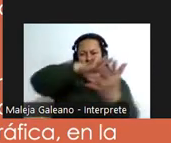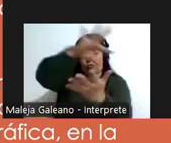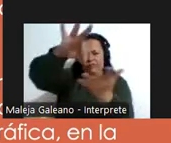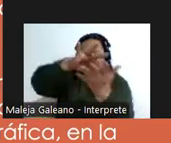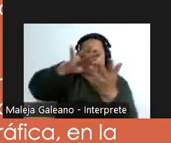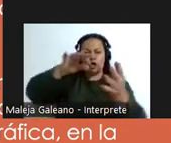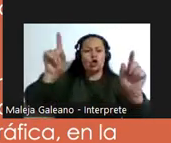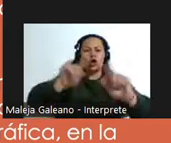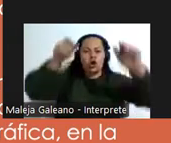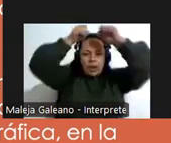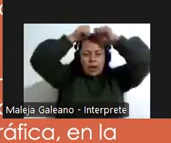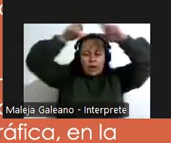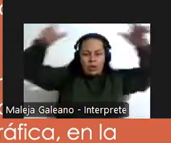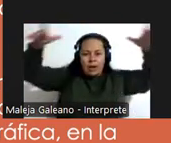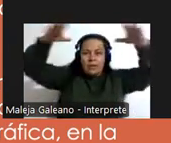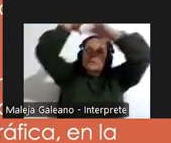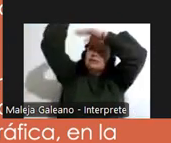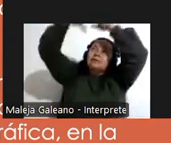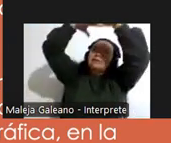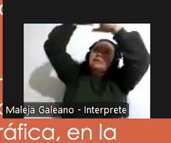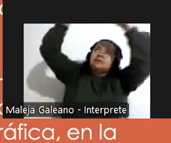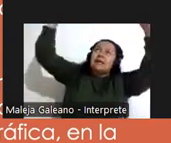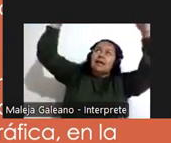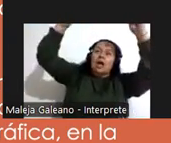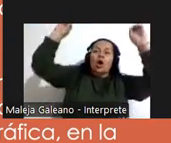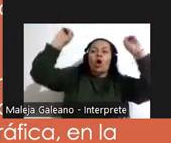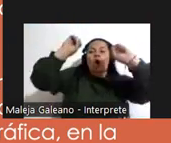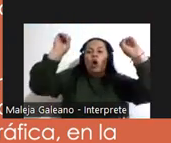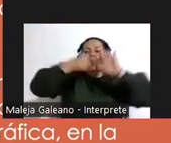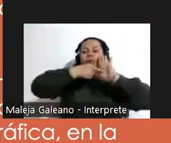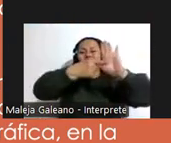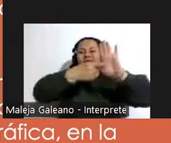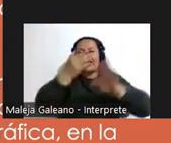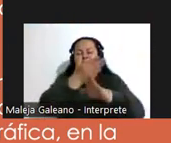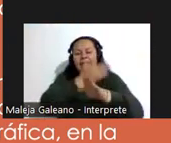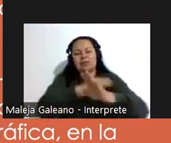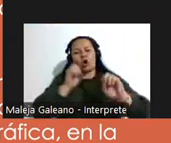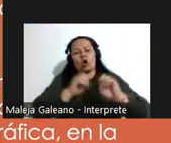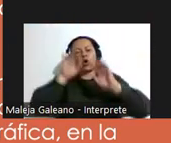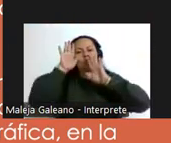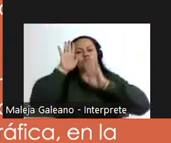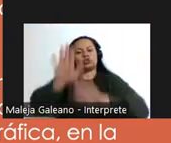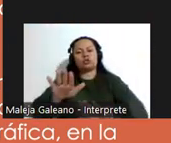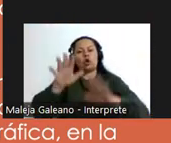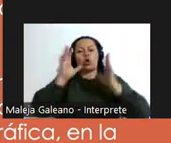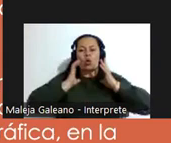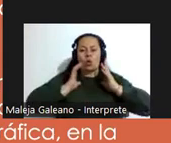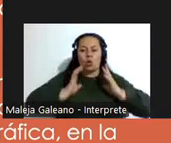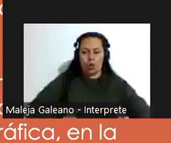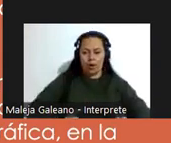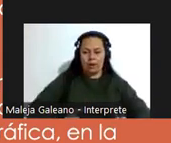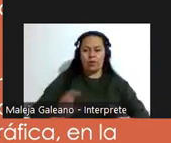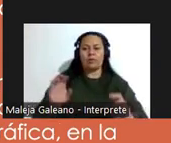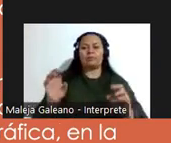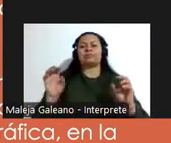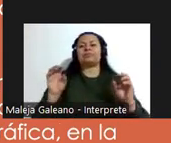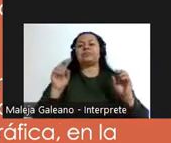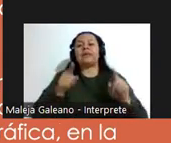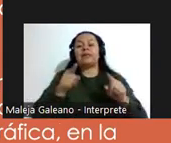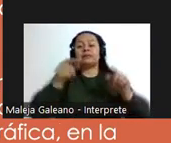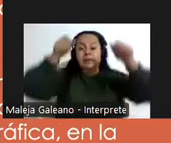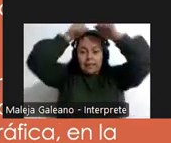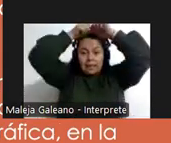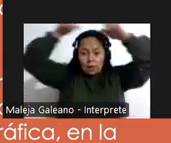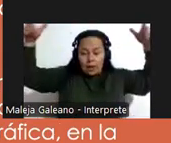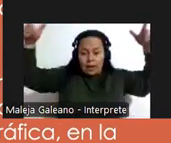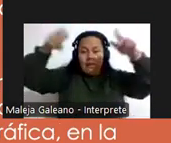de representación del cielo que les mostré ahora. O es un lenguaje de representación de un cuerpo. Y ese lenguaje, pues, se transmite